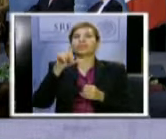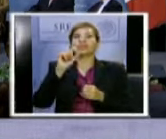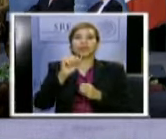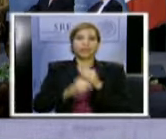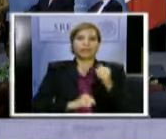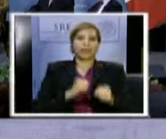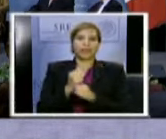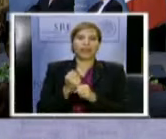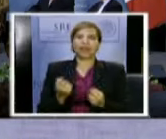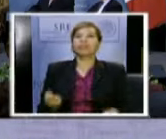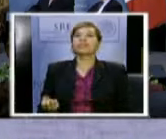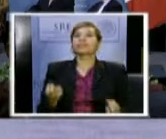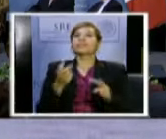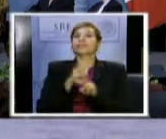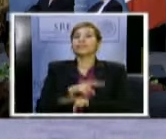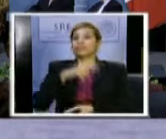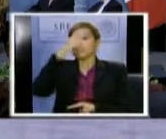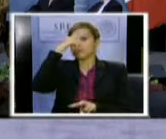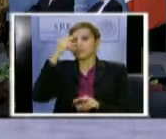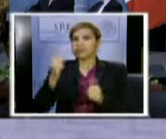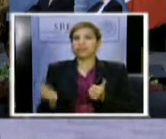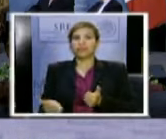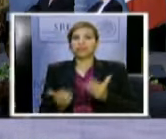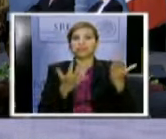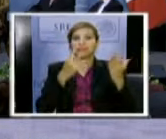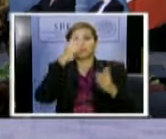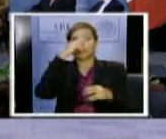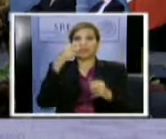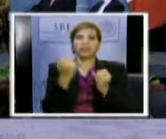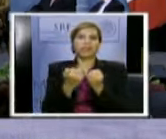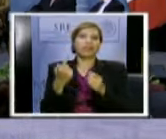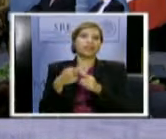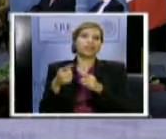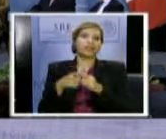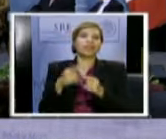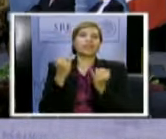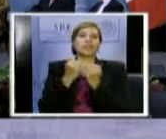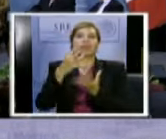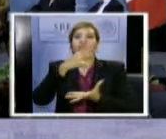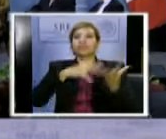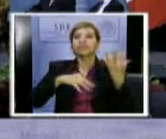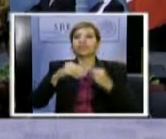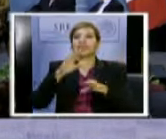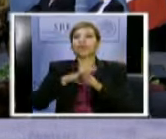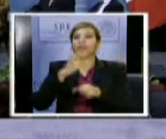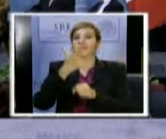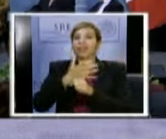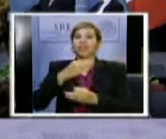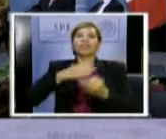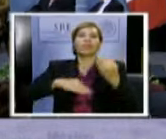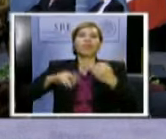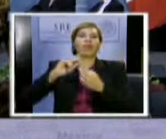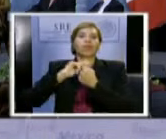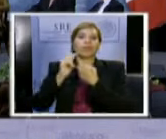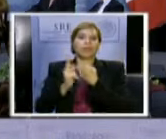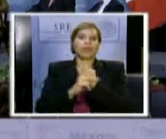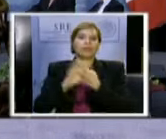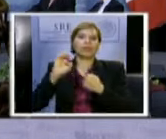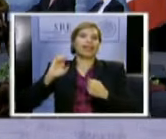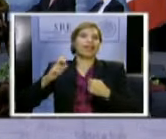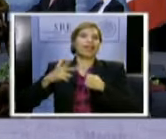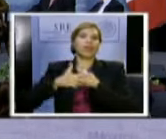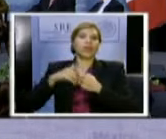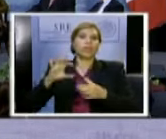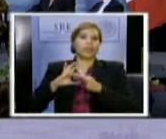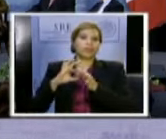En sentido contrario, México importa casi la misma cantidad de bienes de Estados Unidos que todos los países de la Unión Europea